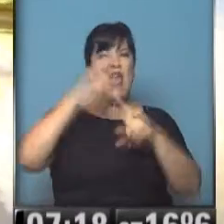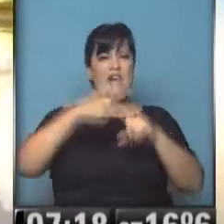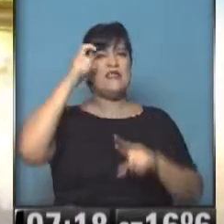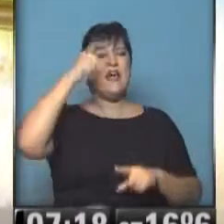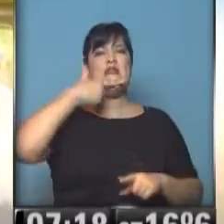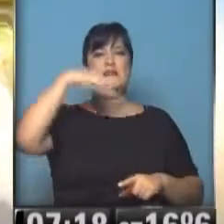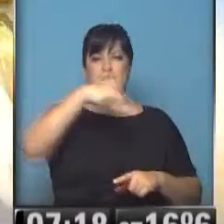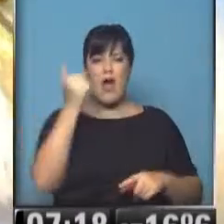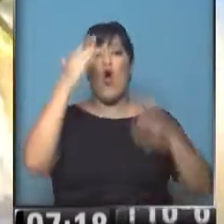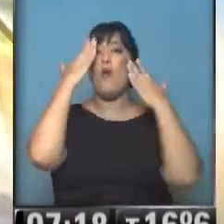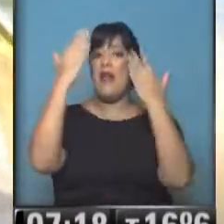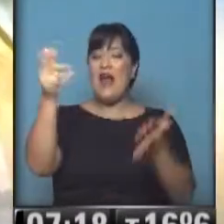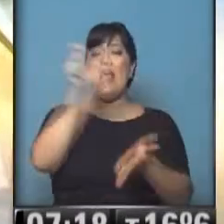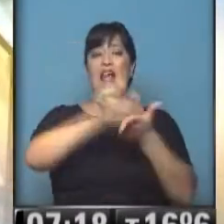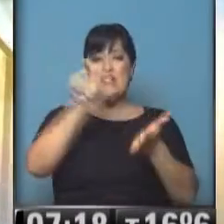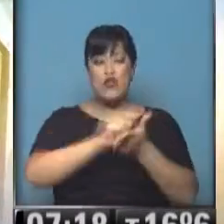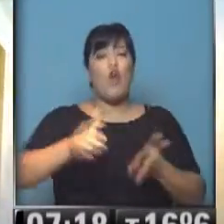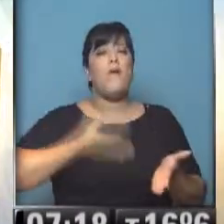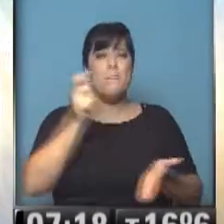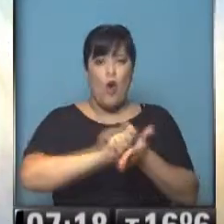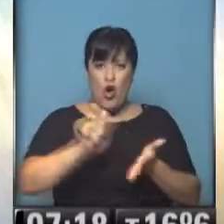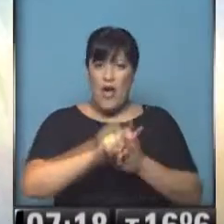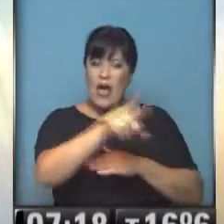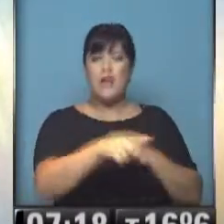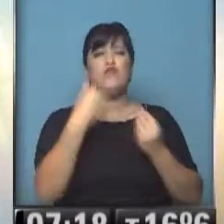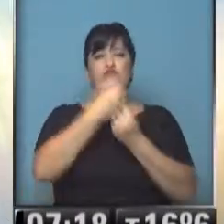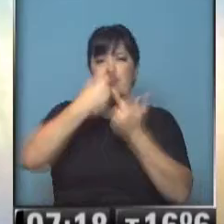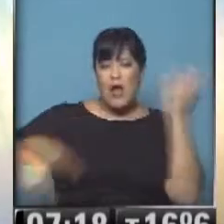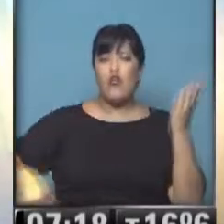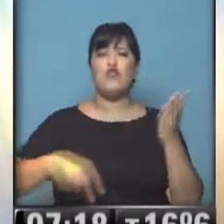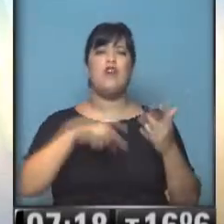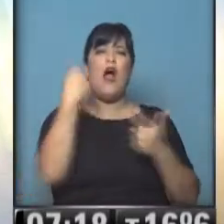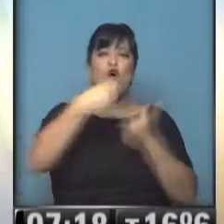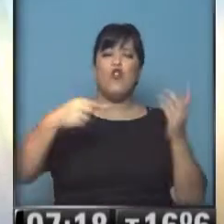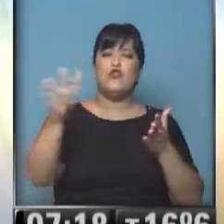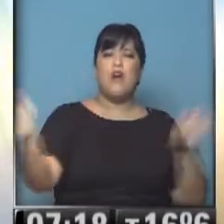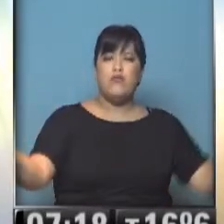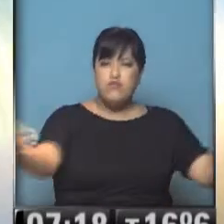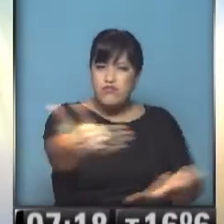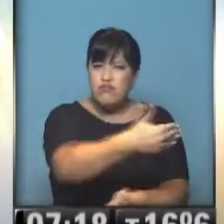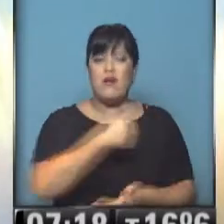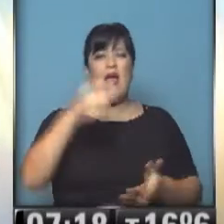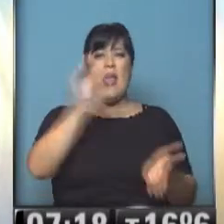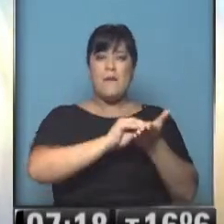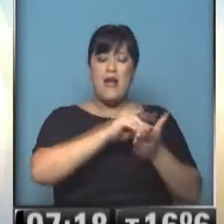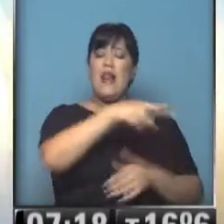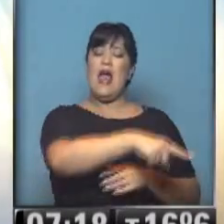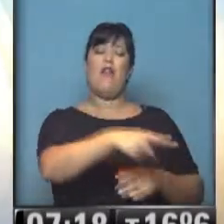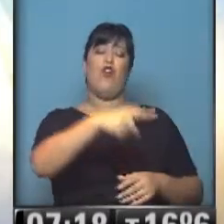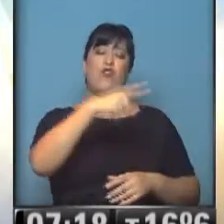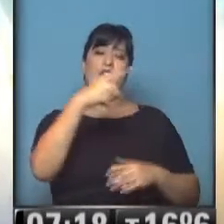al escritor y poeta y que incluye, entre otras cosas, reparar su legajo como empleado de la administración pública en carácter de docente de